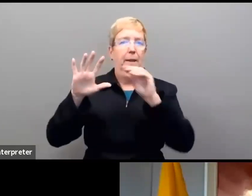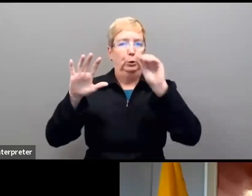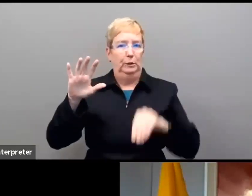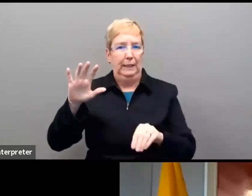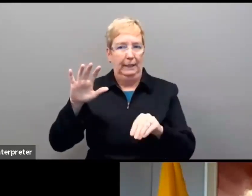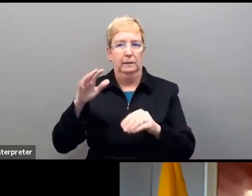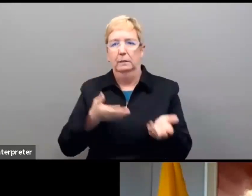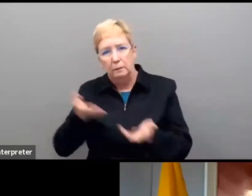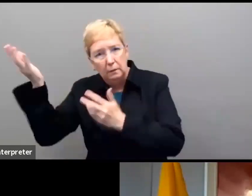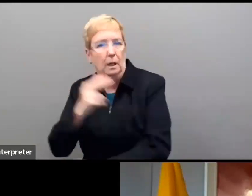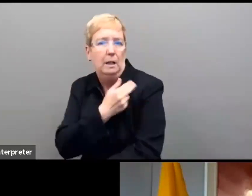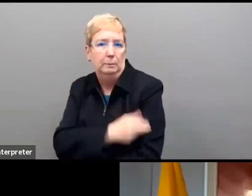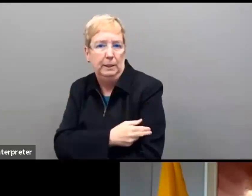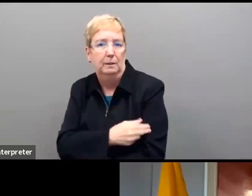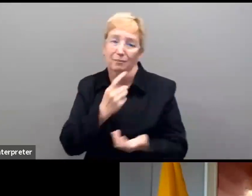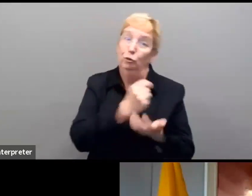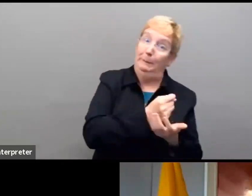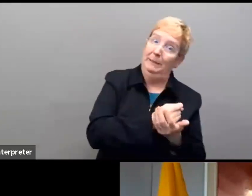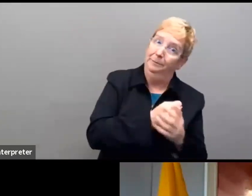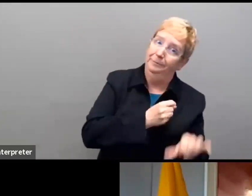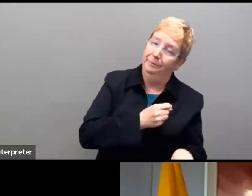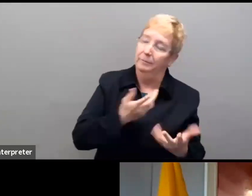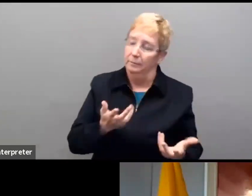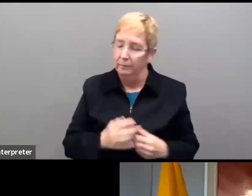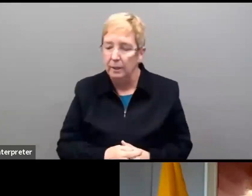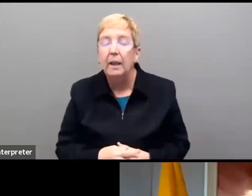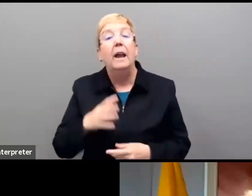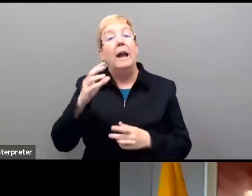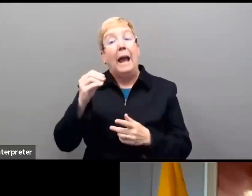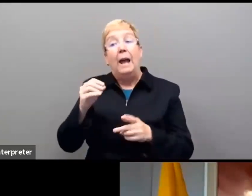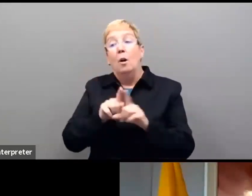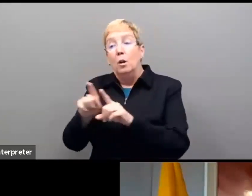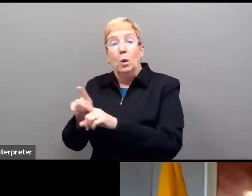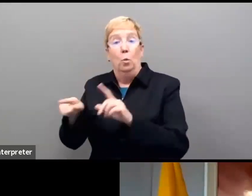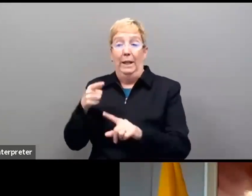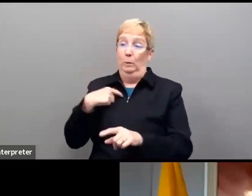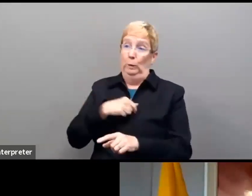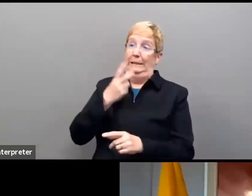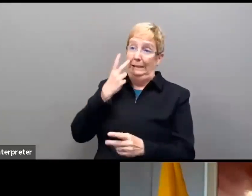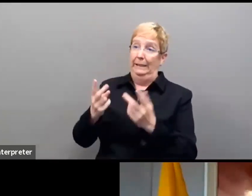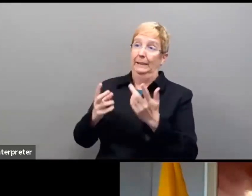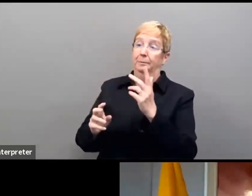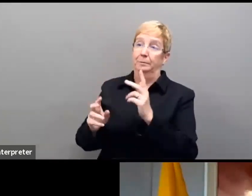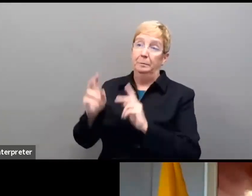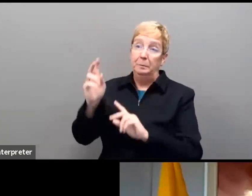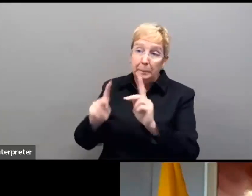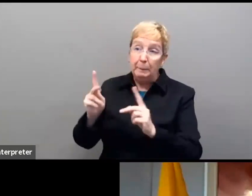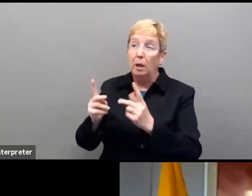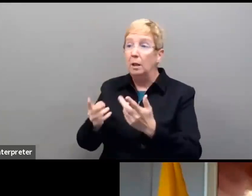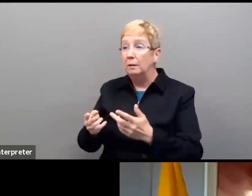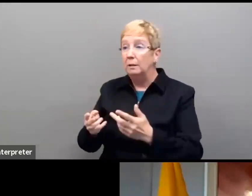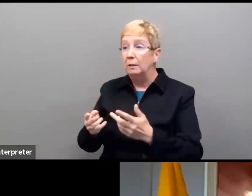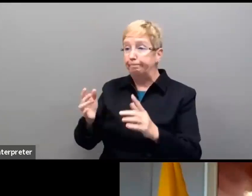enfermedad más grave, pero por ejemplo enfermedades cardíacas. No entraré a detalle, y el